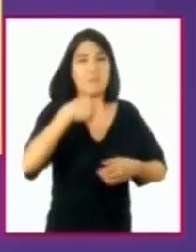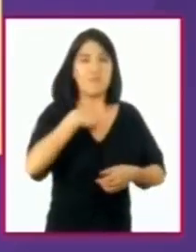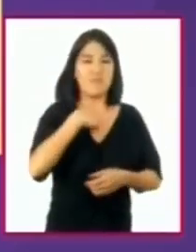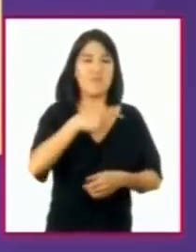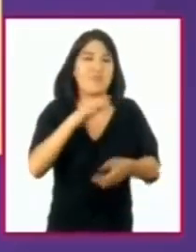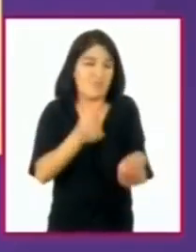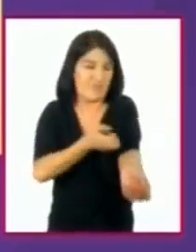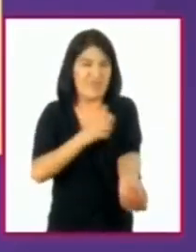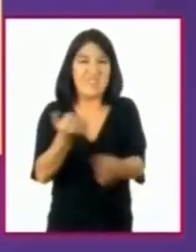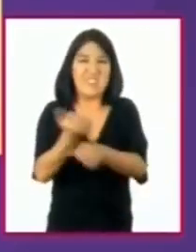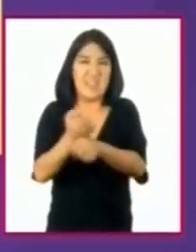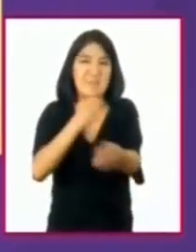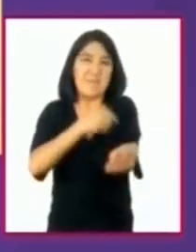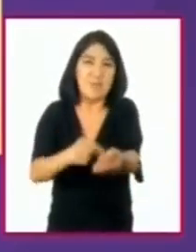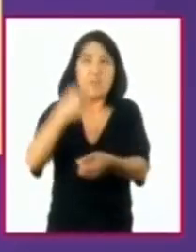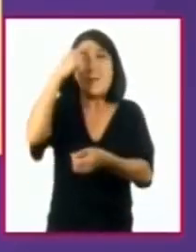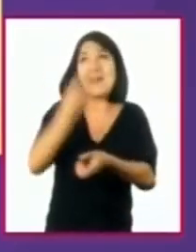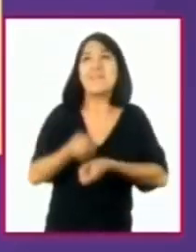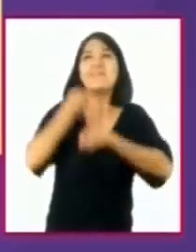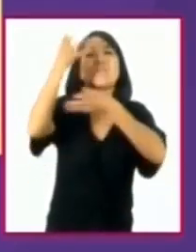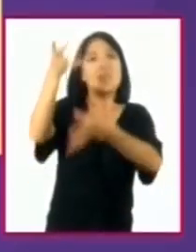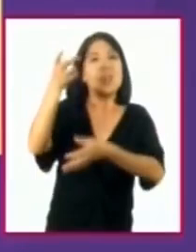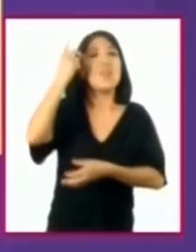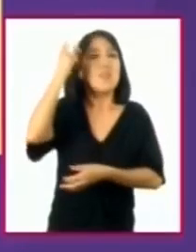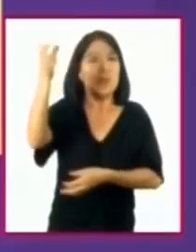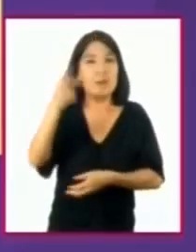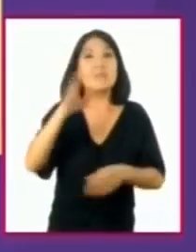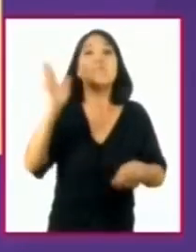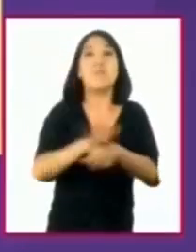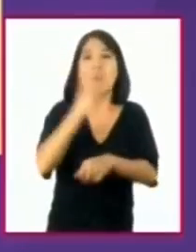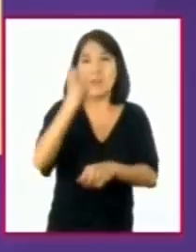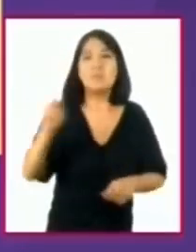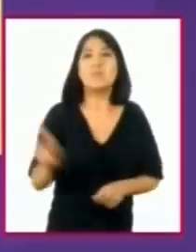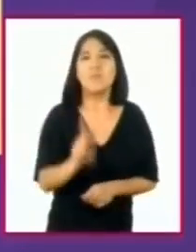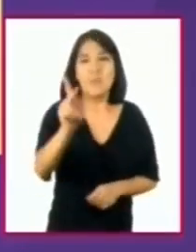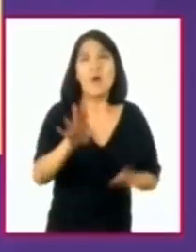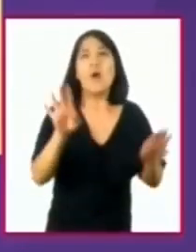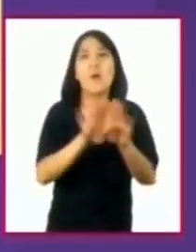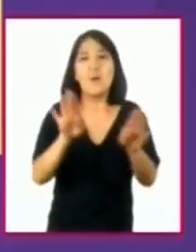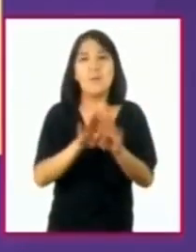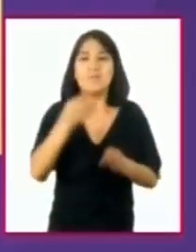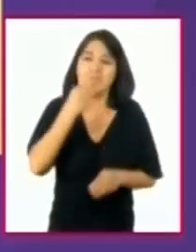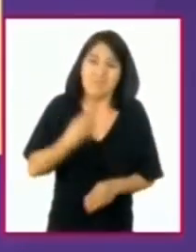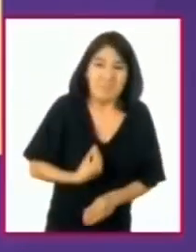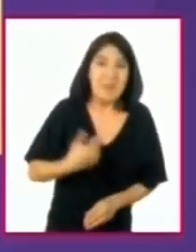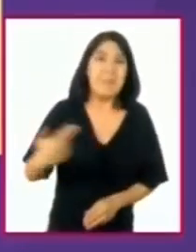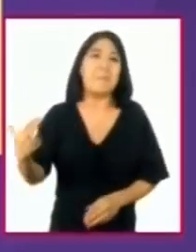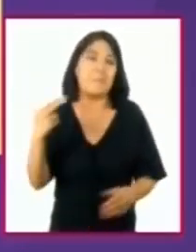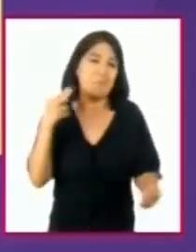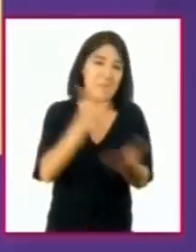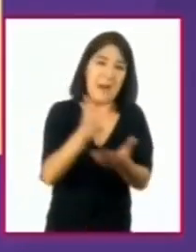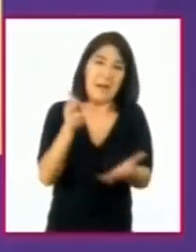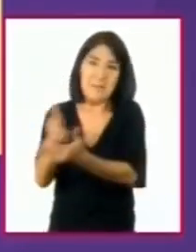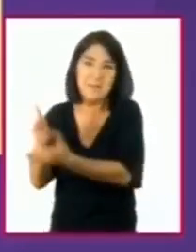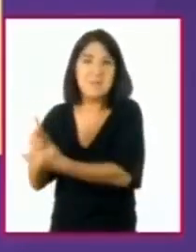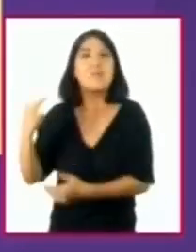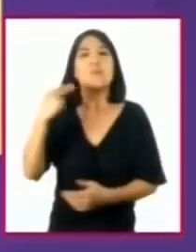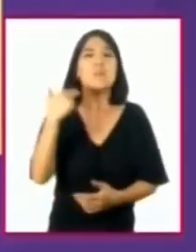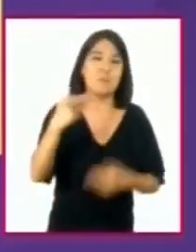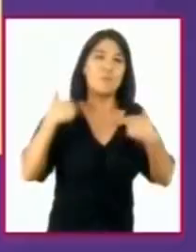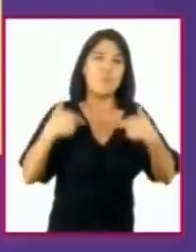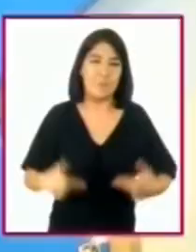los ciclos continuaran. Por eso muchos pueblos recurrieron a los sacrificios humanos.